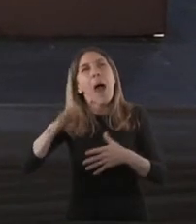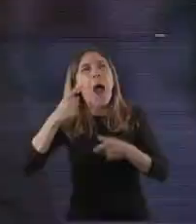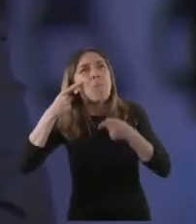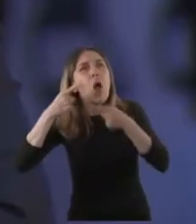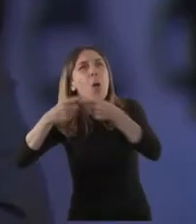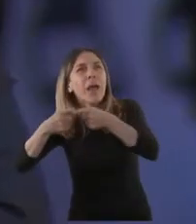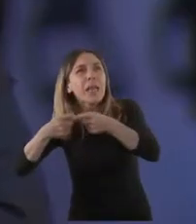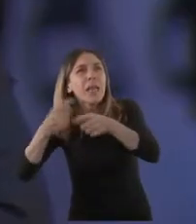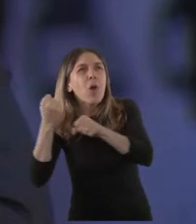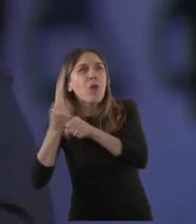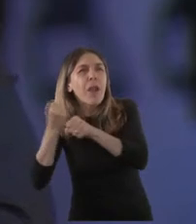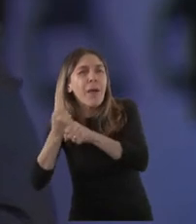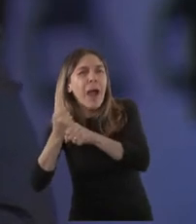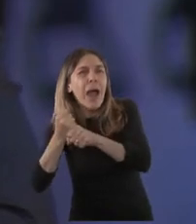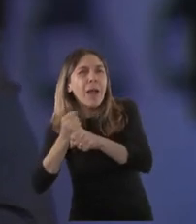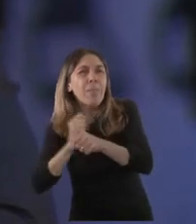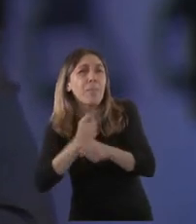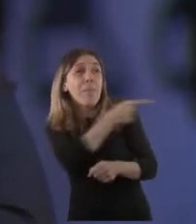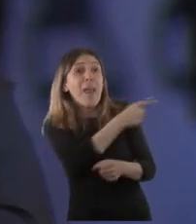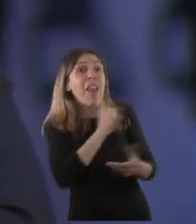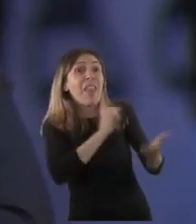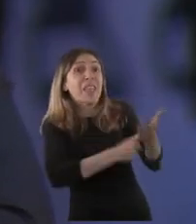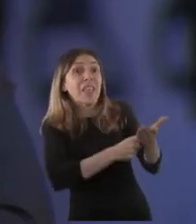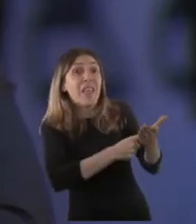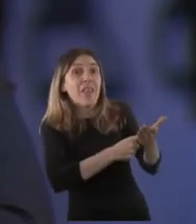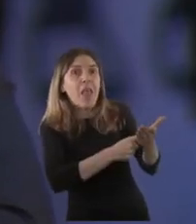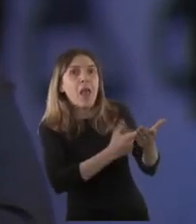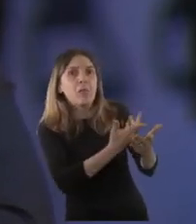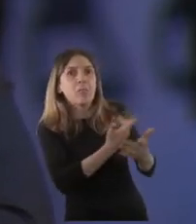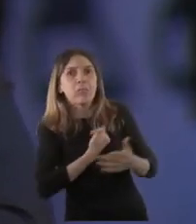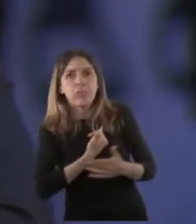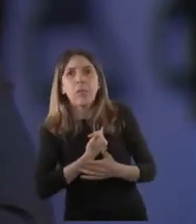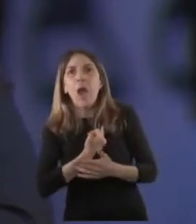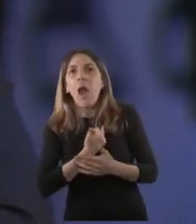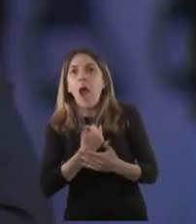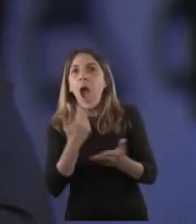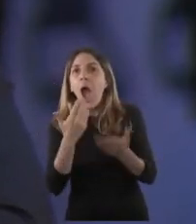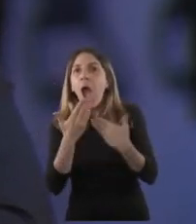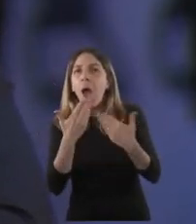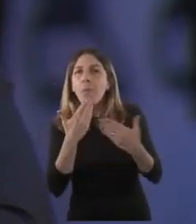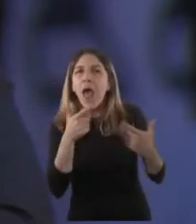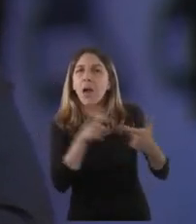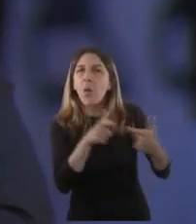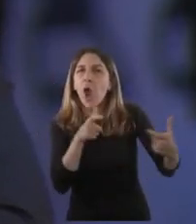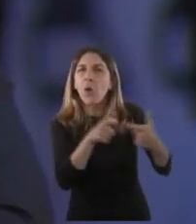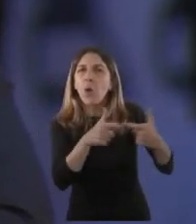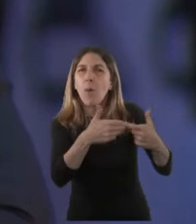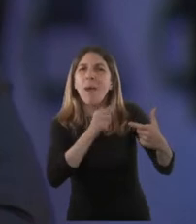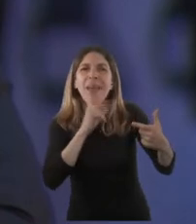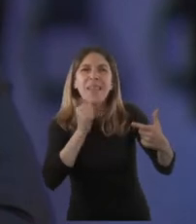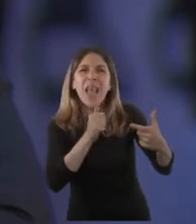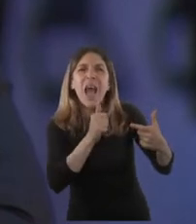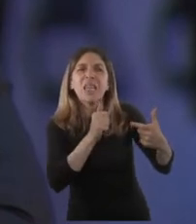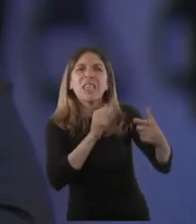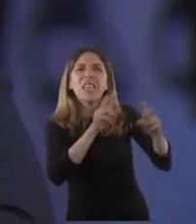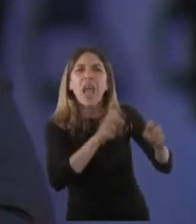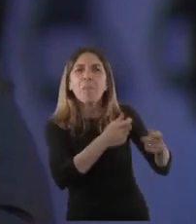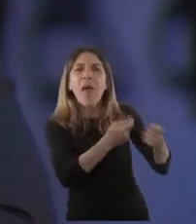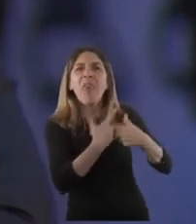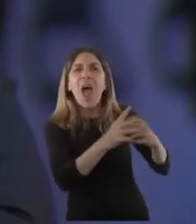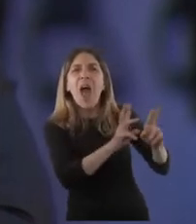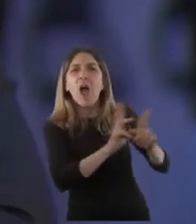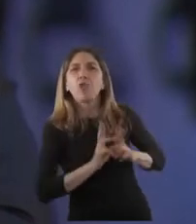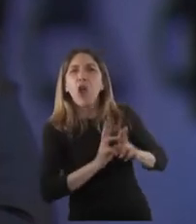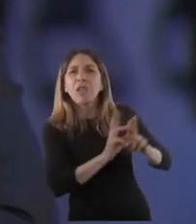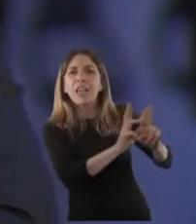primeras directrices, empezamos a hablar más con Matías de autorizaciones en sectores